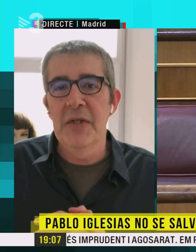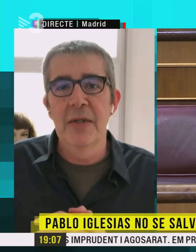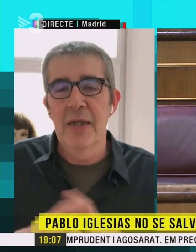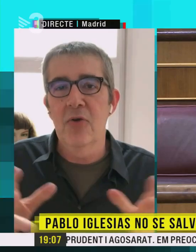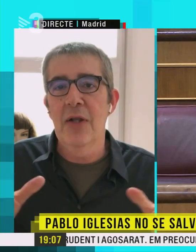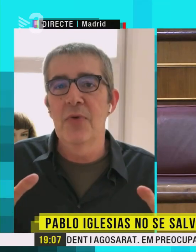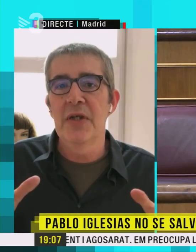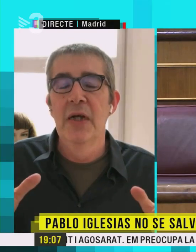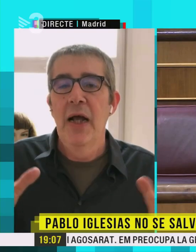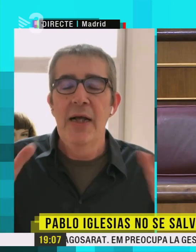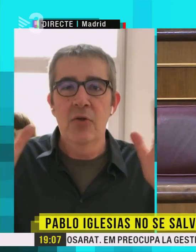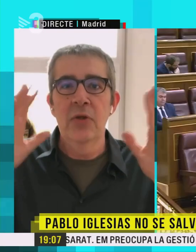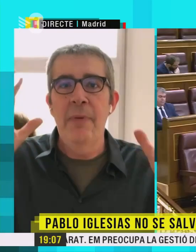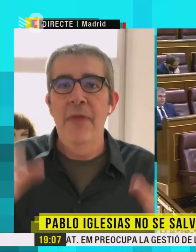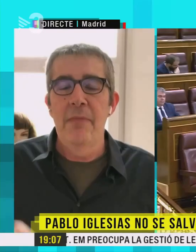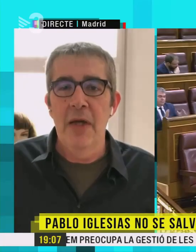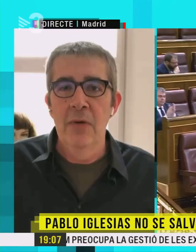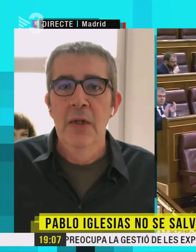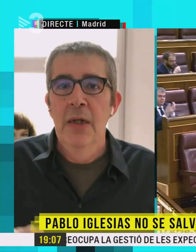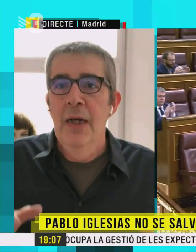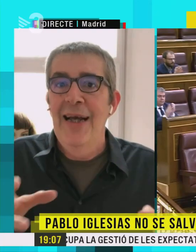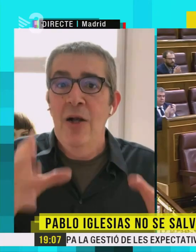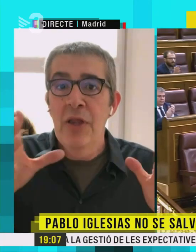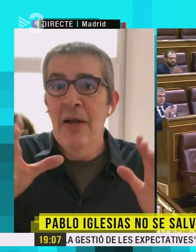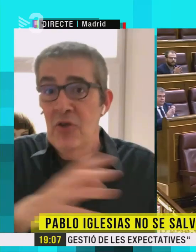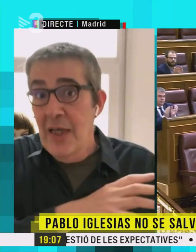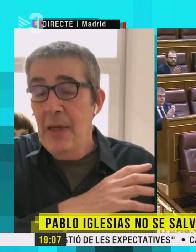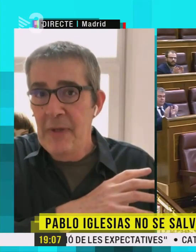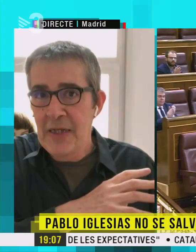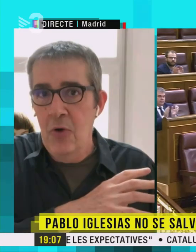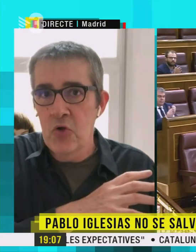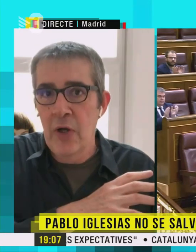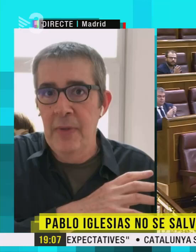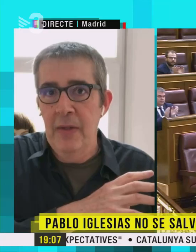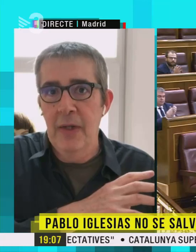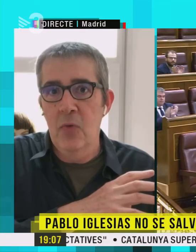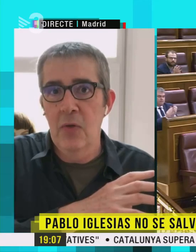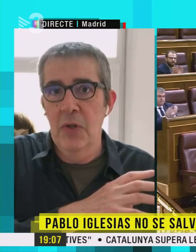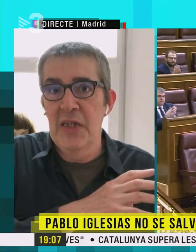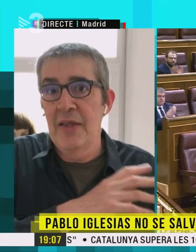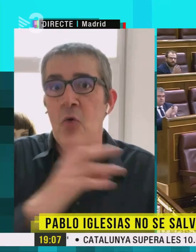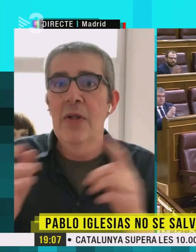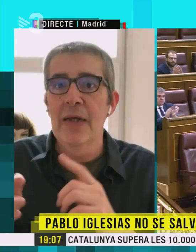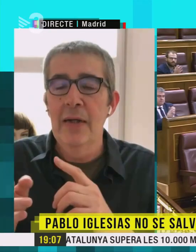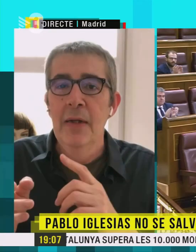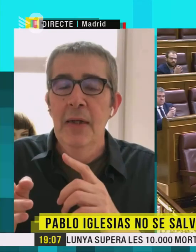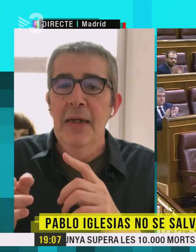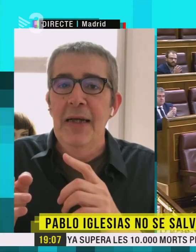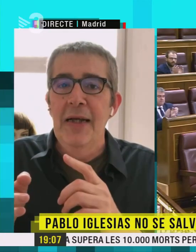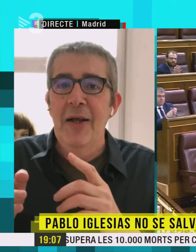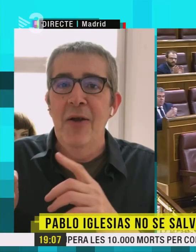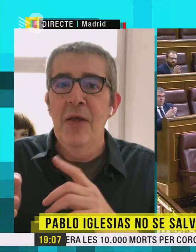presidente, director de la OMS, esto es una pandemia, ¿no? El 11 de marzo, o ya había pasado el 8M, ¿de acuerdo? Y se dieron cuenta